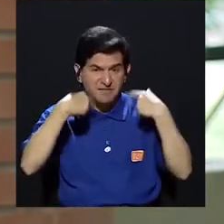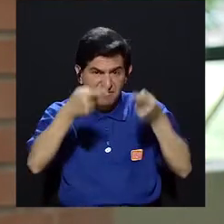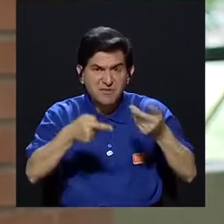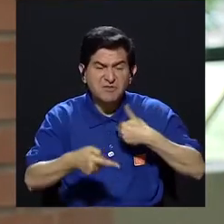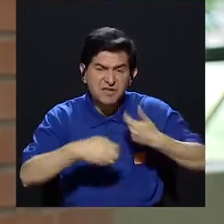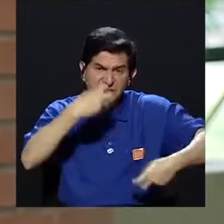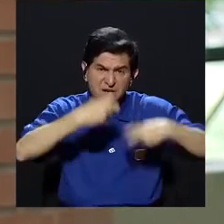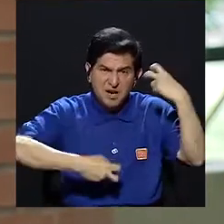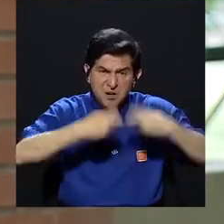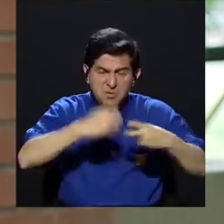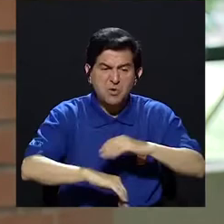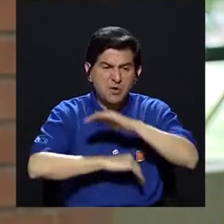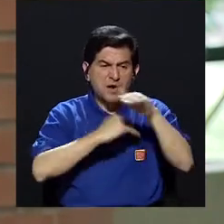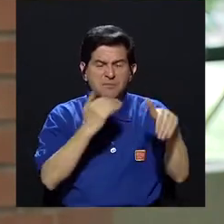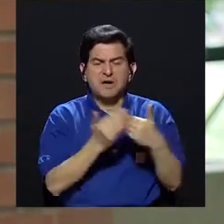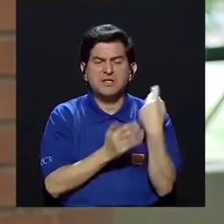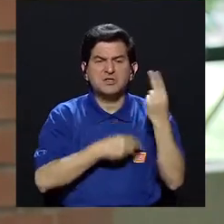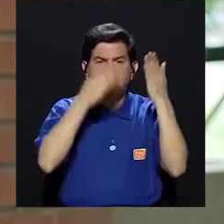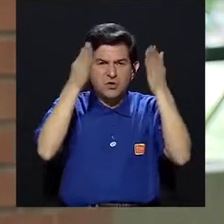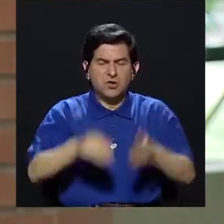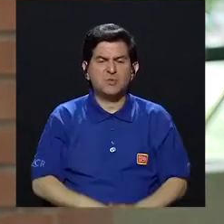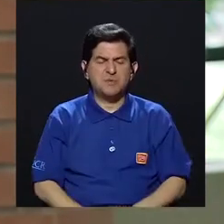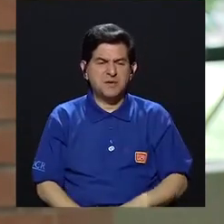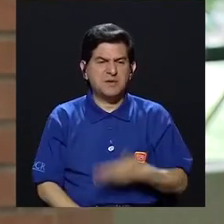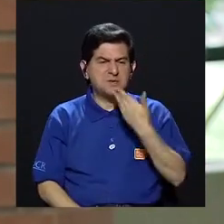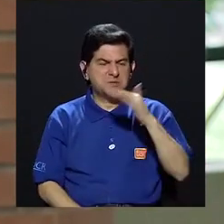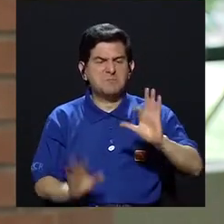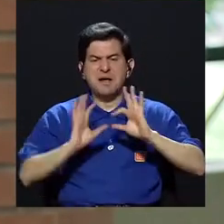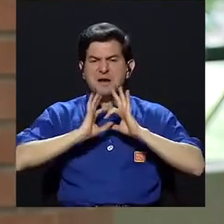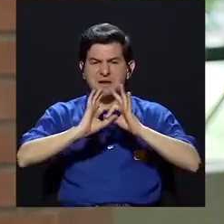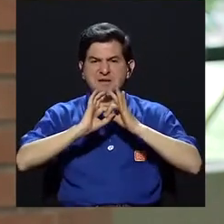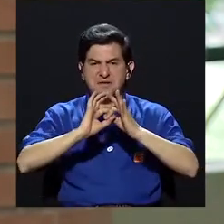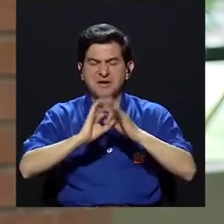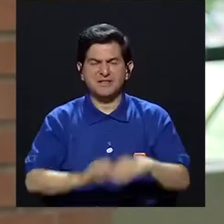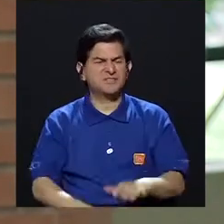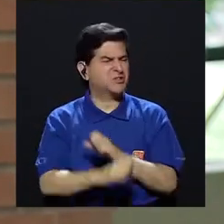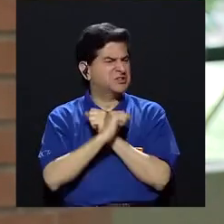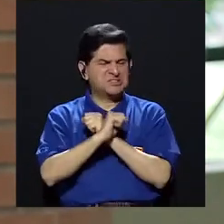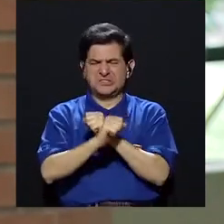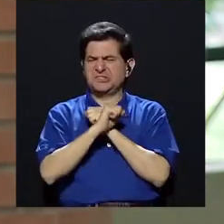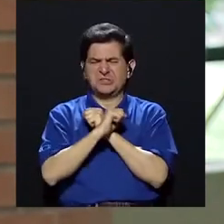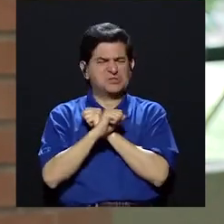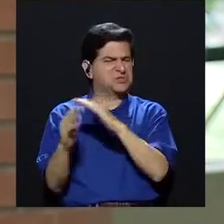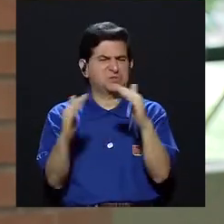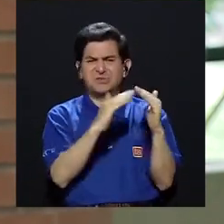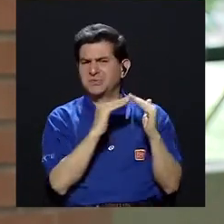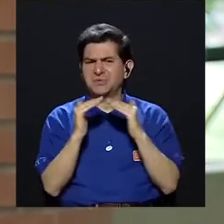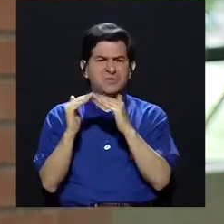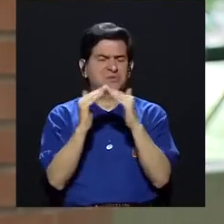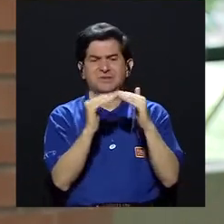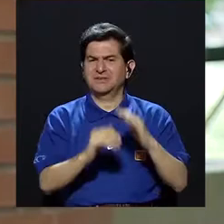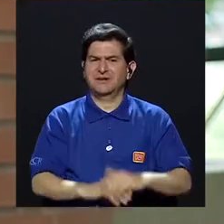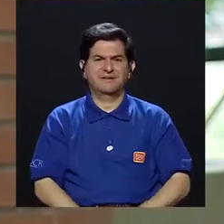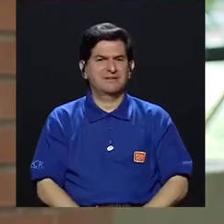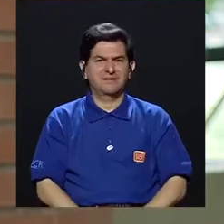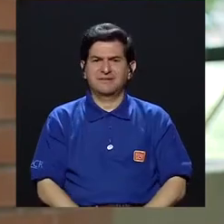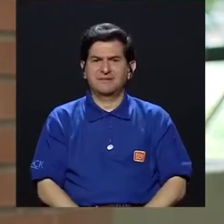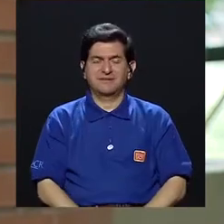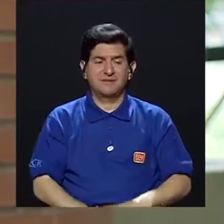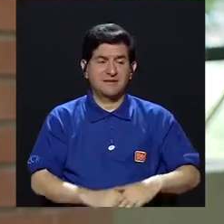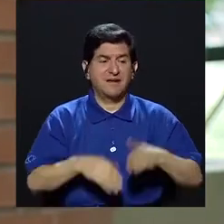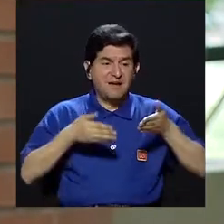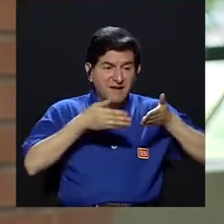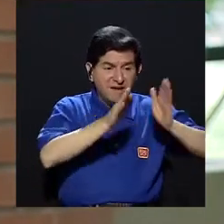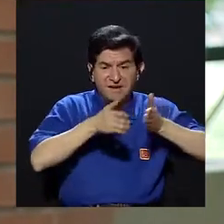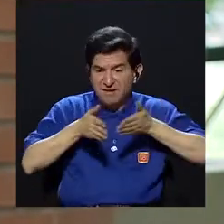tiene problemas de que todos los vecinos se llevan mal, que hay inseguridad comunitaria, que en